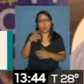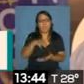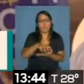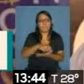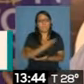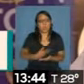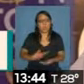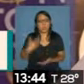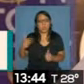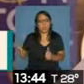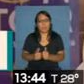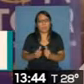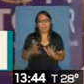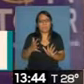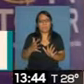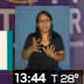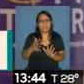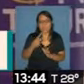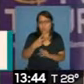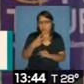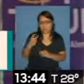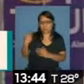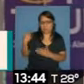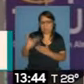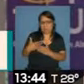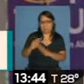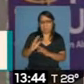hace menos de 2 semanas